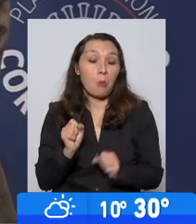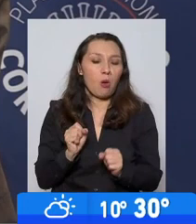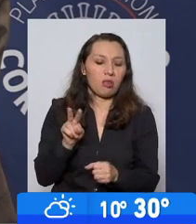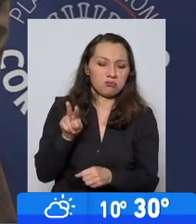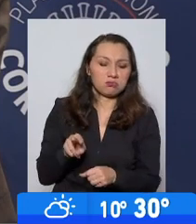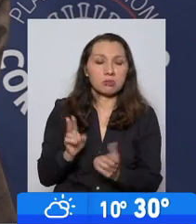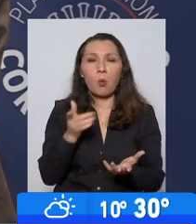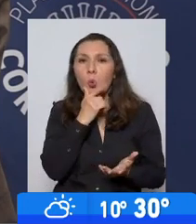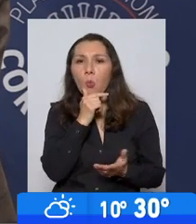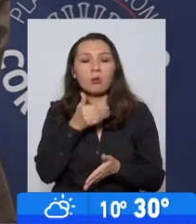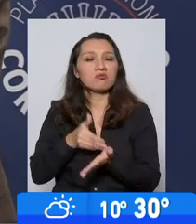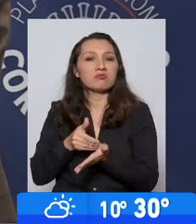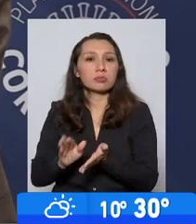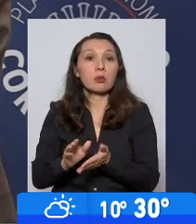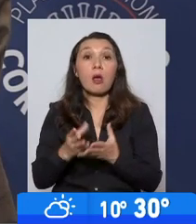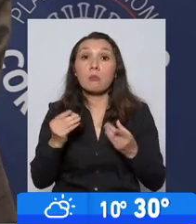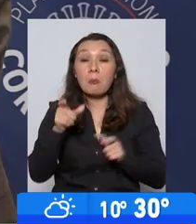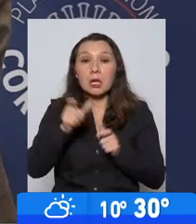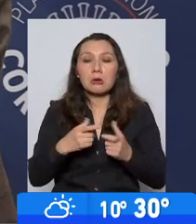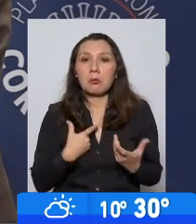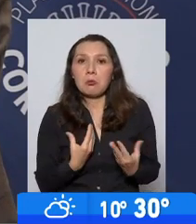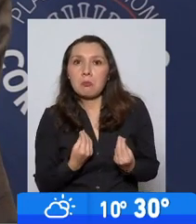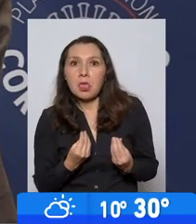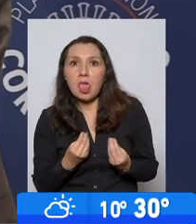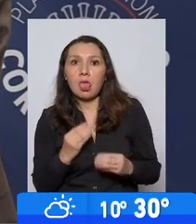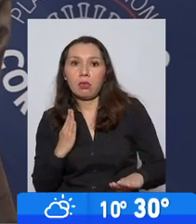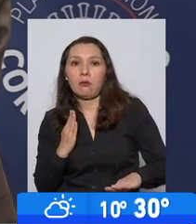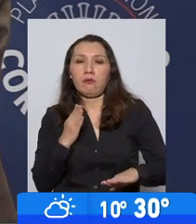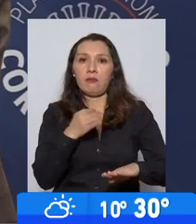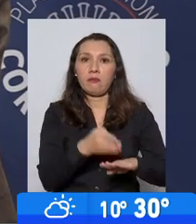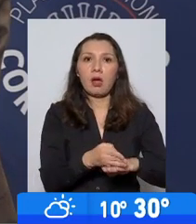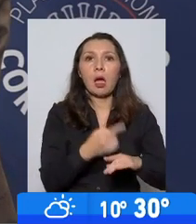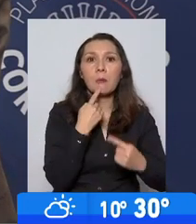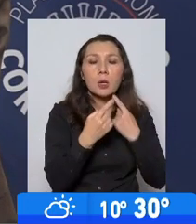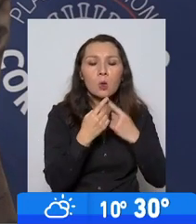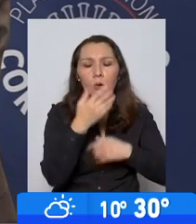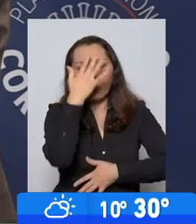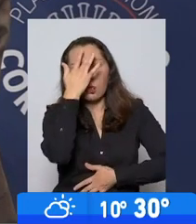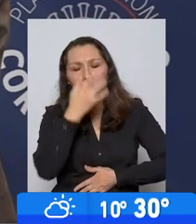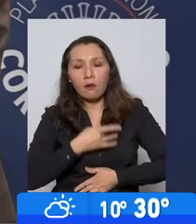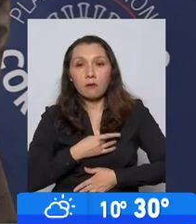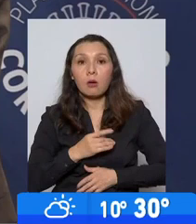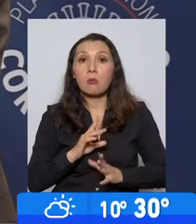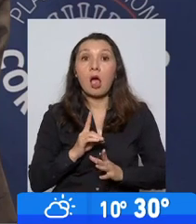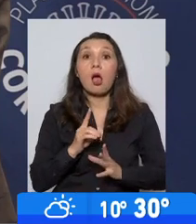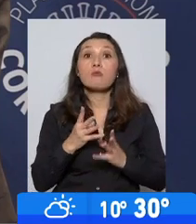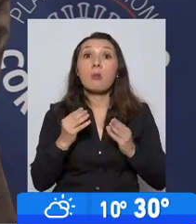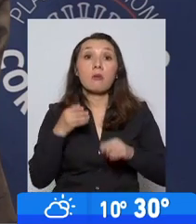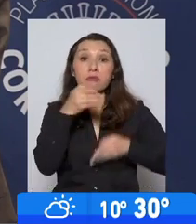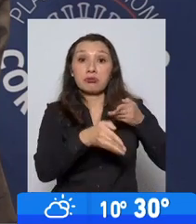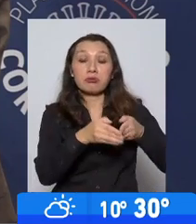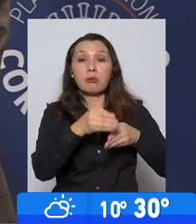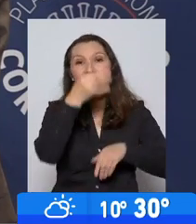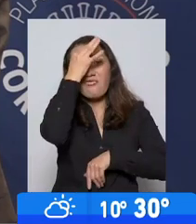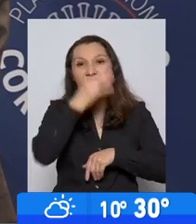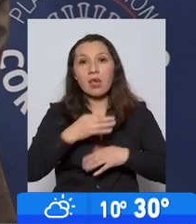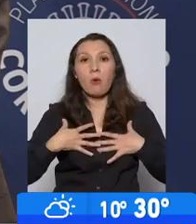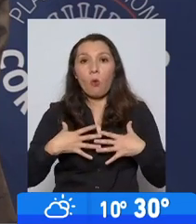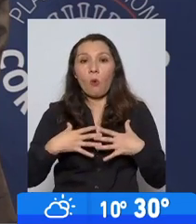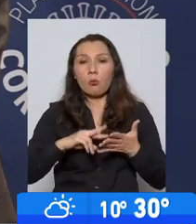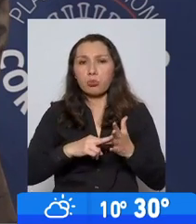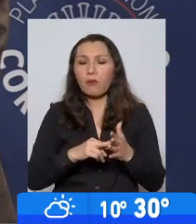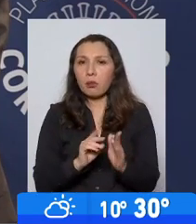considerando además que hay gente que tiene miedo de ir a consultar? Han bajado, de hecho, las consultas por enfermedades